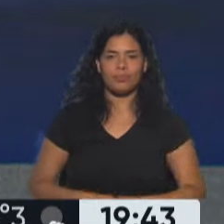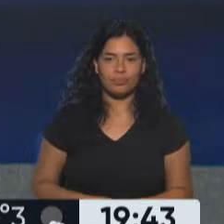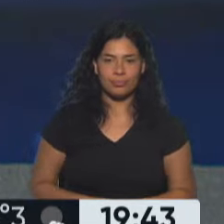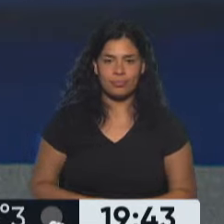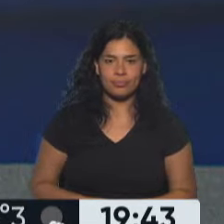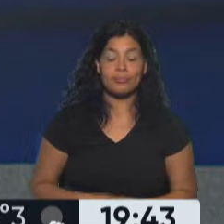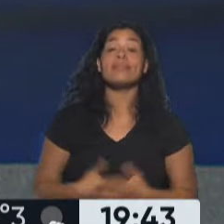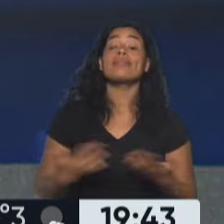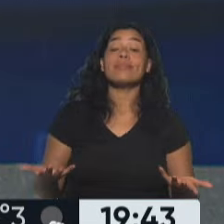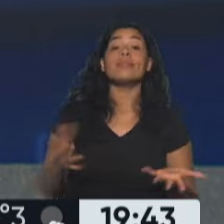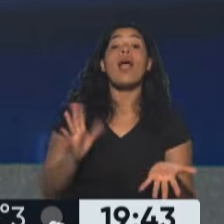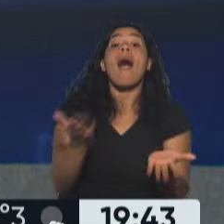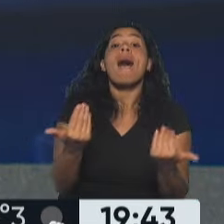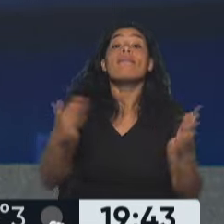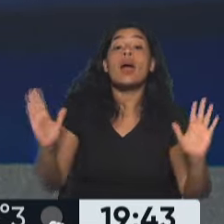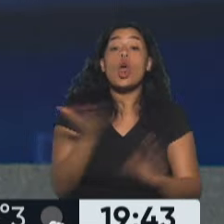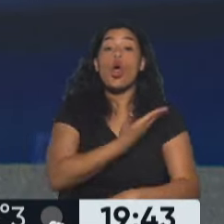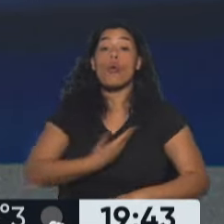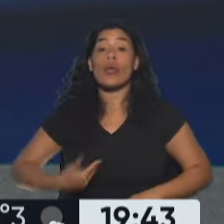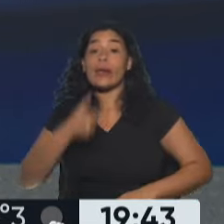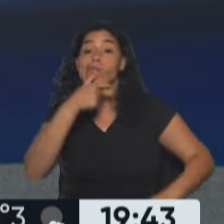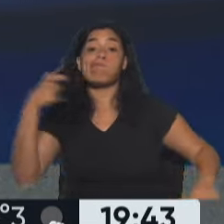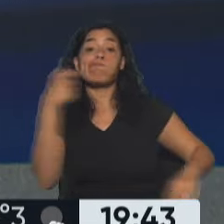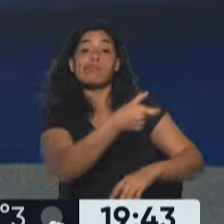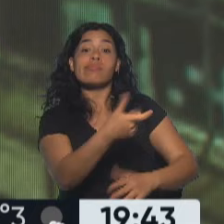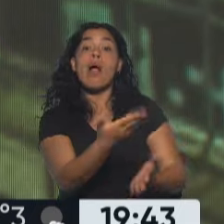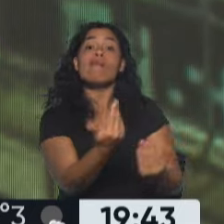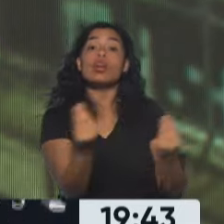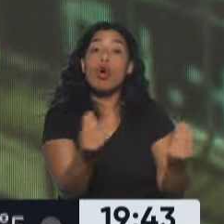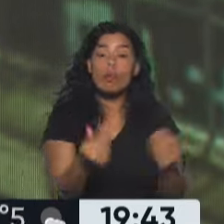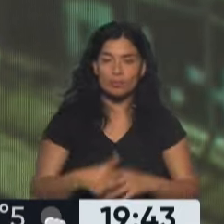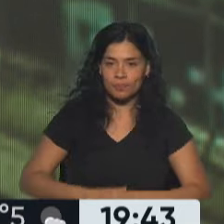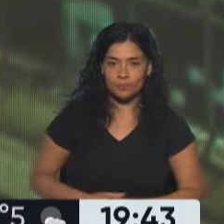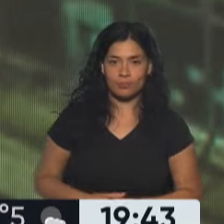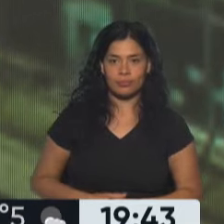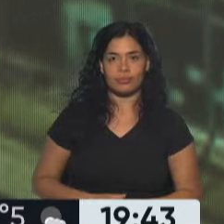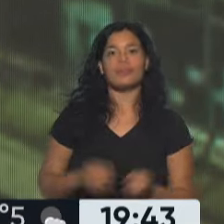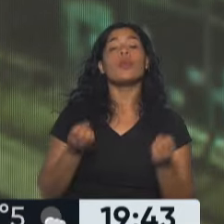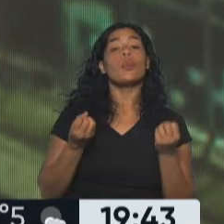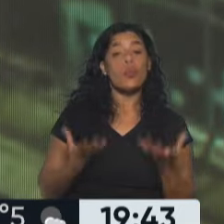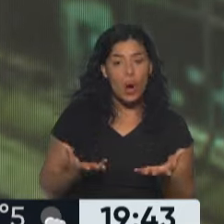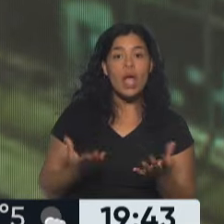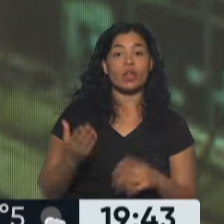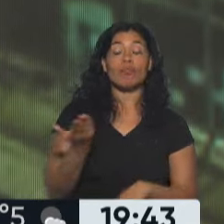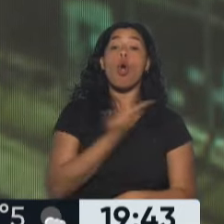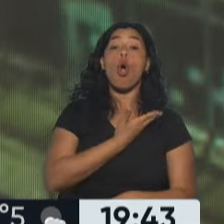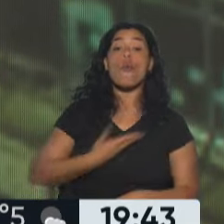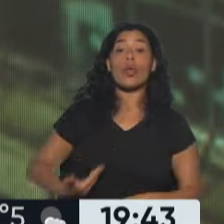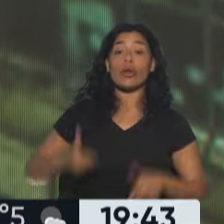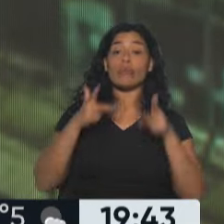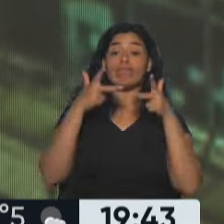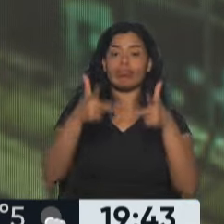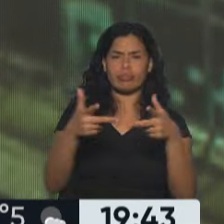A ver la respuesta del gobierno en números ante esta marcha universitaria. Lucrecia. Bueno, Pablo, la postura que tiene el gobierno es claramente